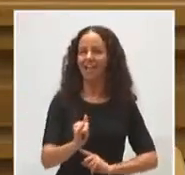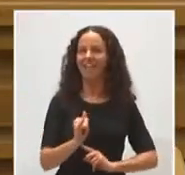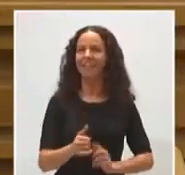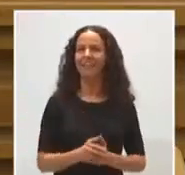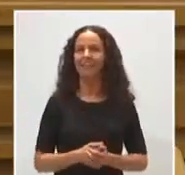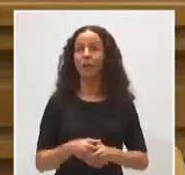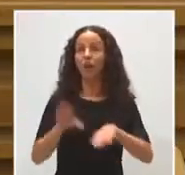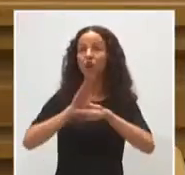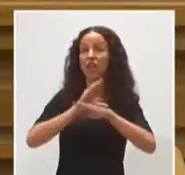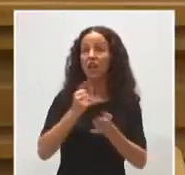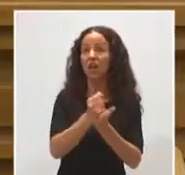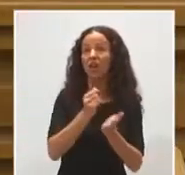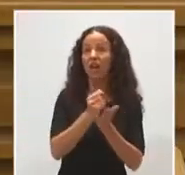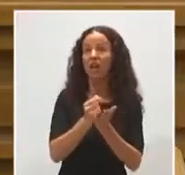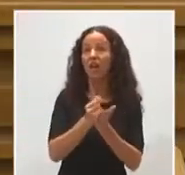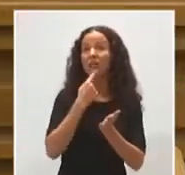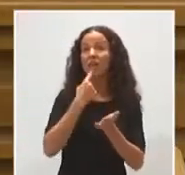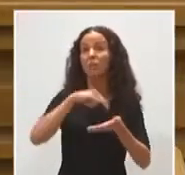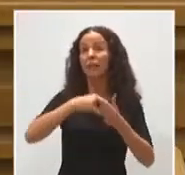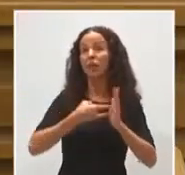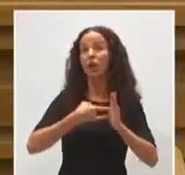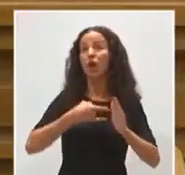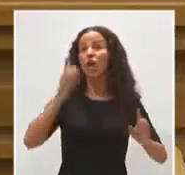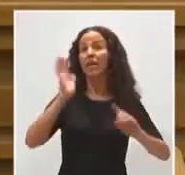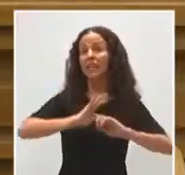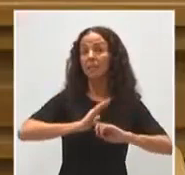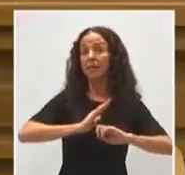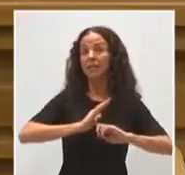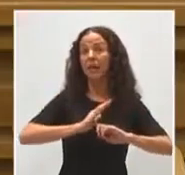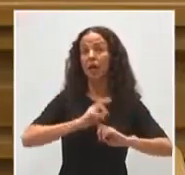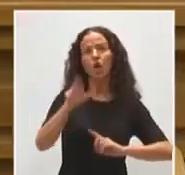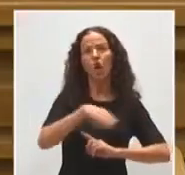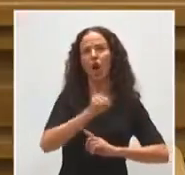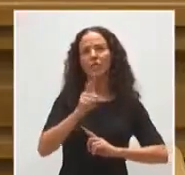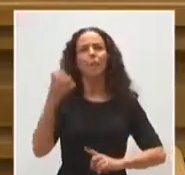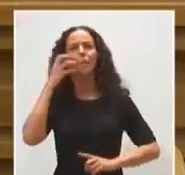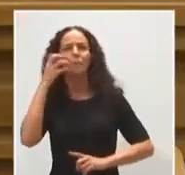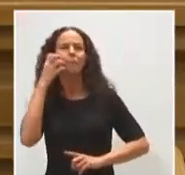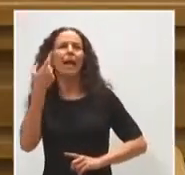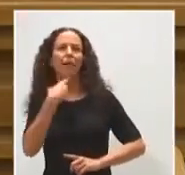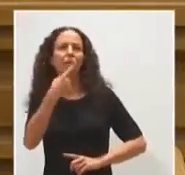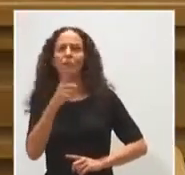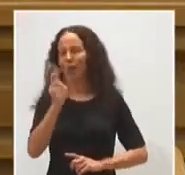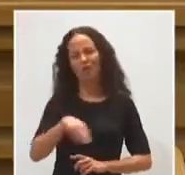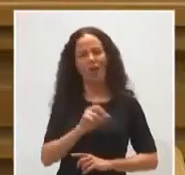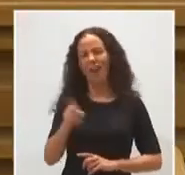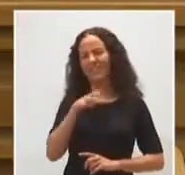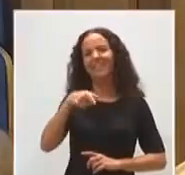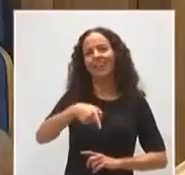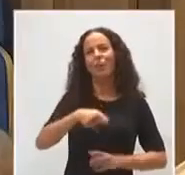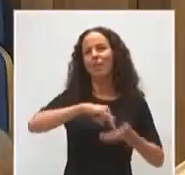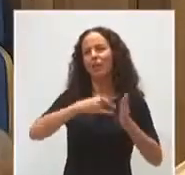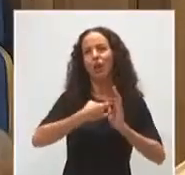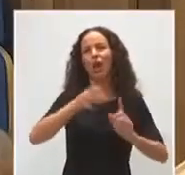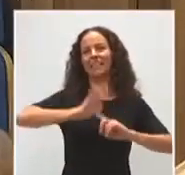consejero de agricultura dice que no es un método que accionan dice que es un método page pero no es así es método castilla-la mancha porque al menos este que